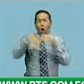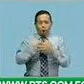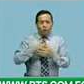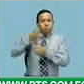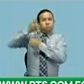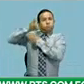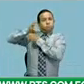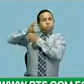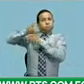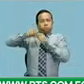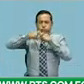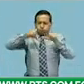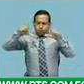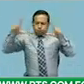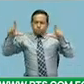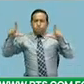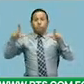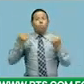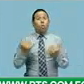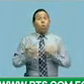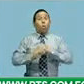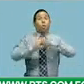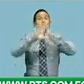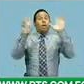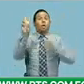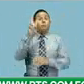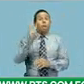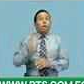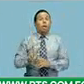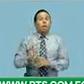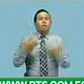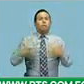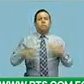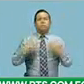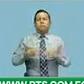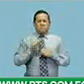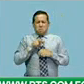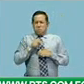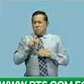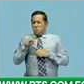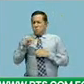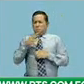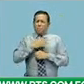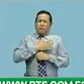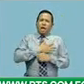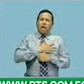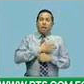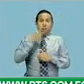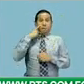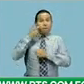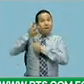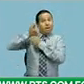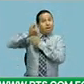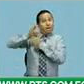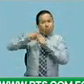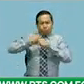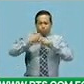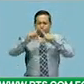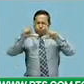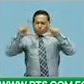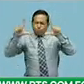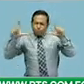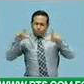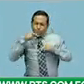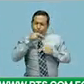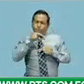Muy temprano la mañana de este viernes cuando la desgracia despertó. Y es que este es el momento exacto en el que una cámara de seguridad capta